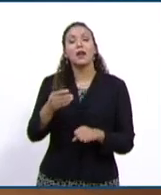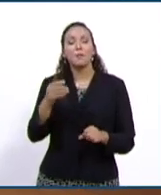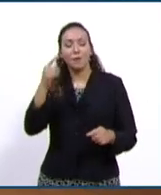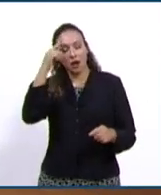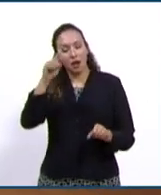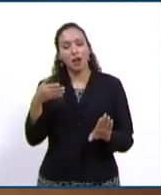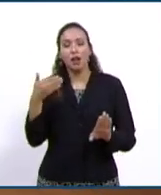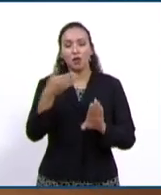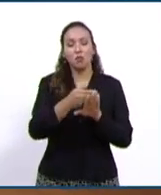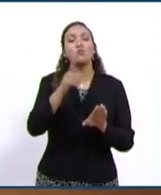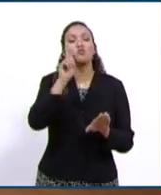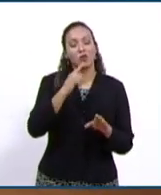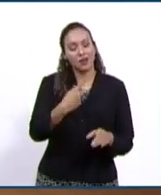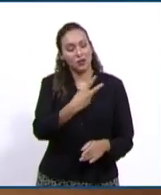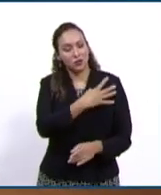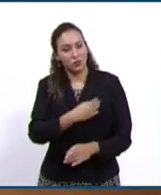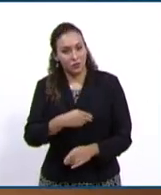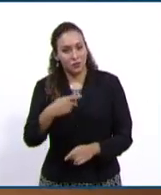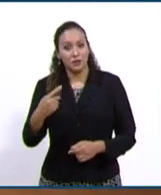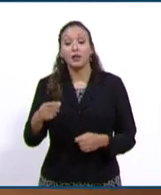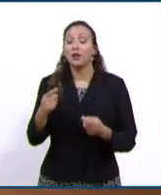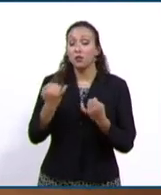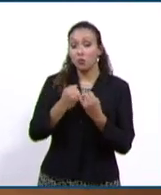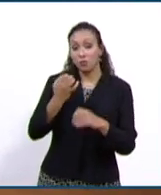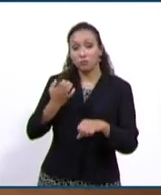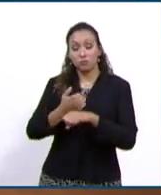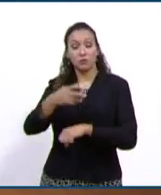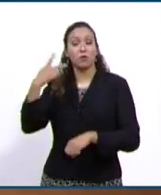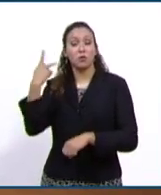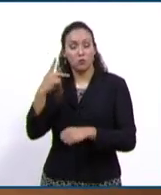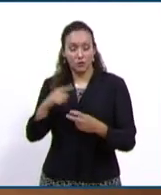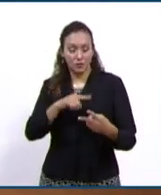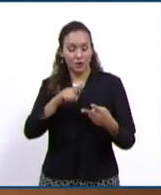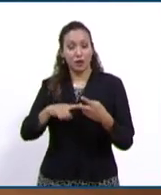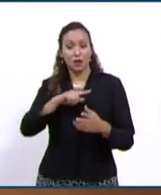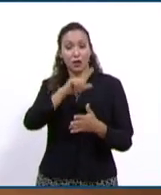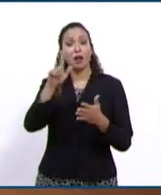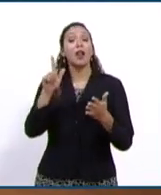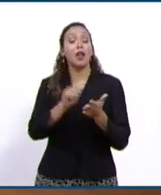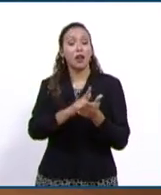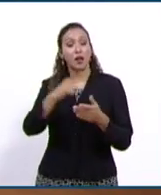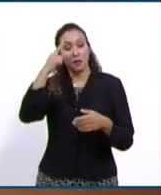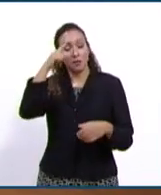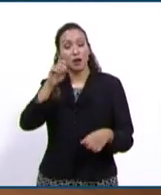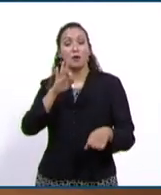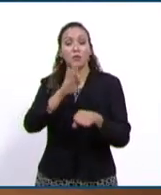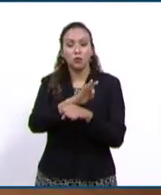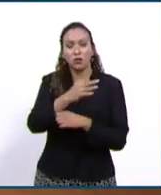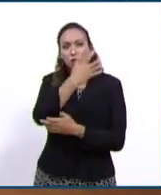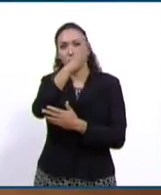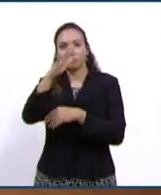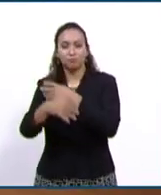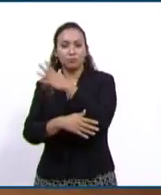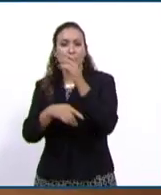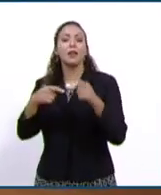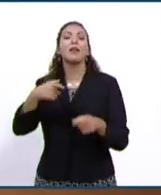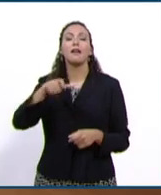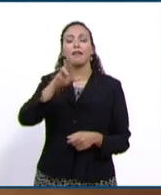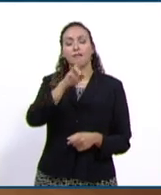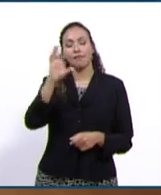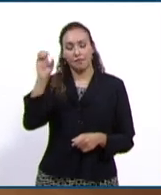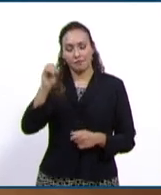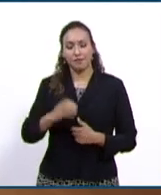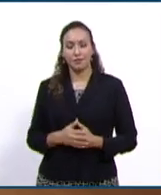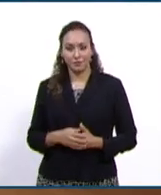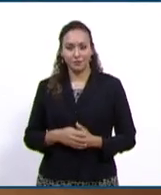vicaria, del Código Penal del Estado de Puebla y de la ley que crea la Procuración de Protección al Ambiente, esto en Quintana Roo. Y nos